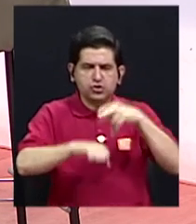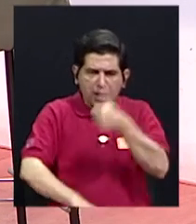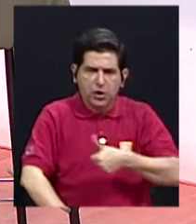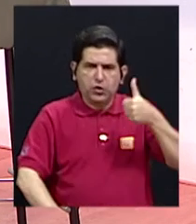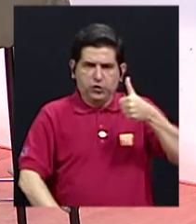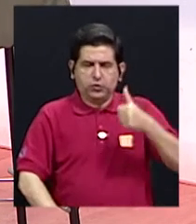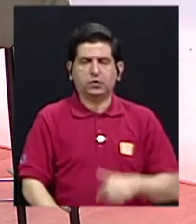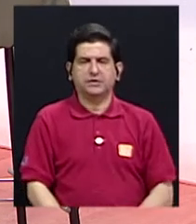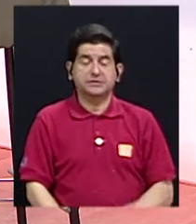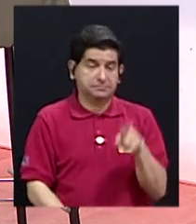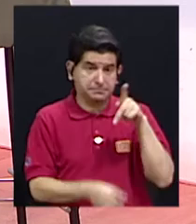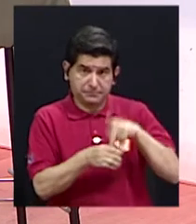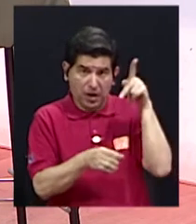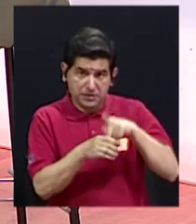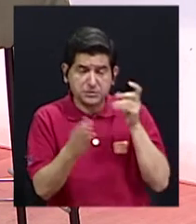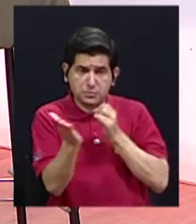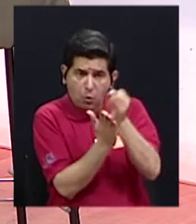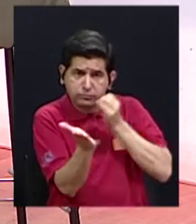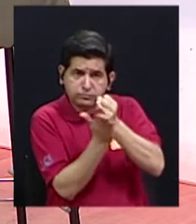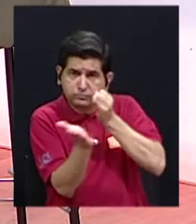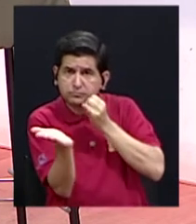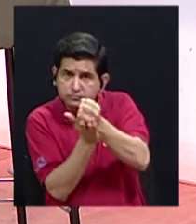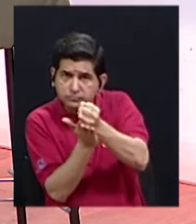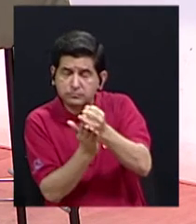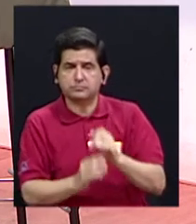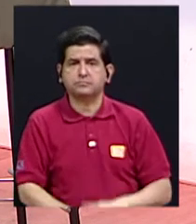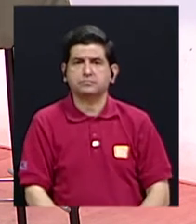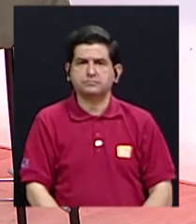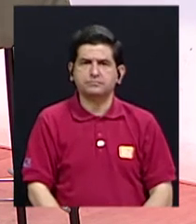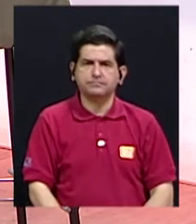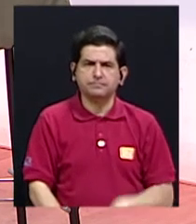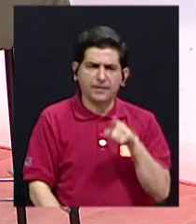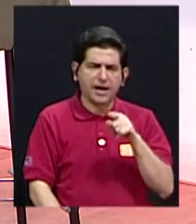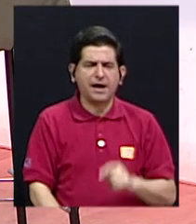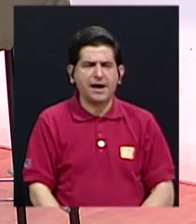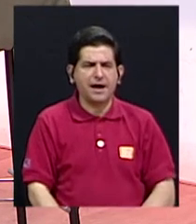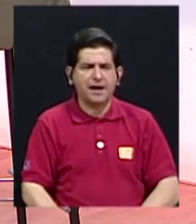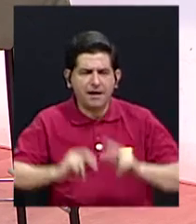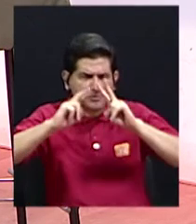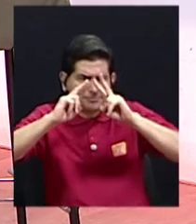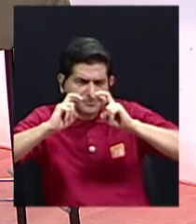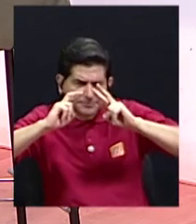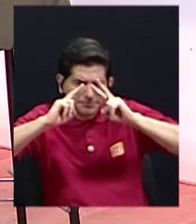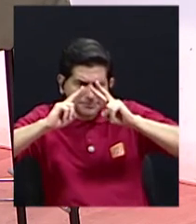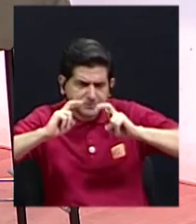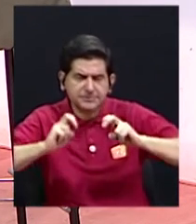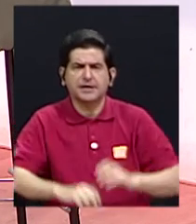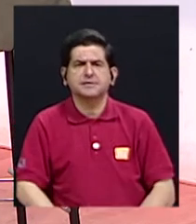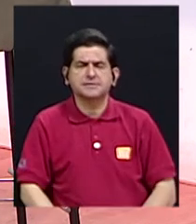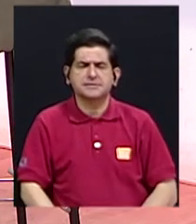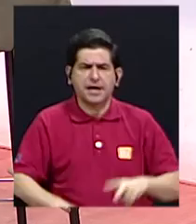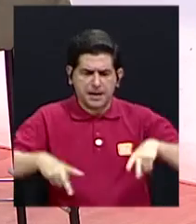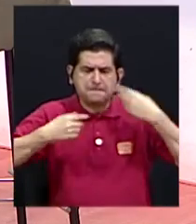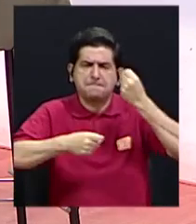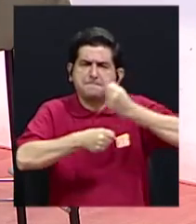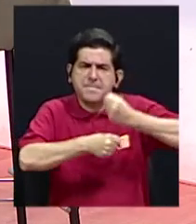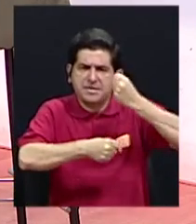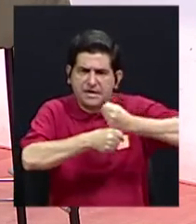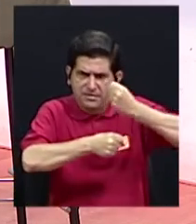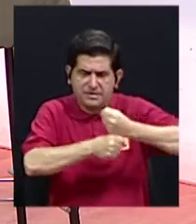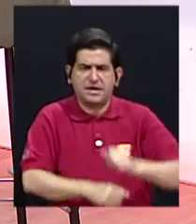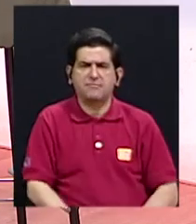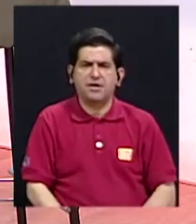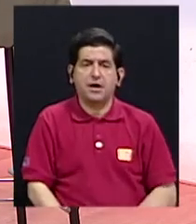rectores que participó de una investigación que siguió un poco la vida laboral de